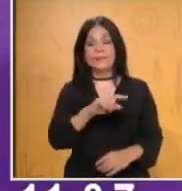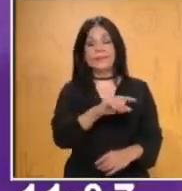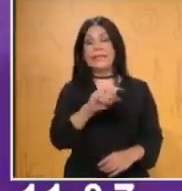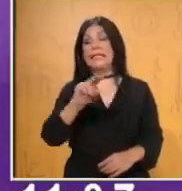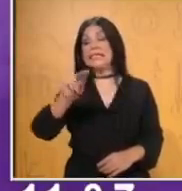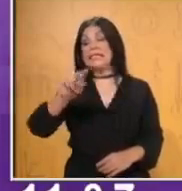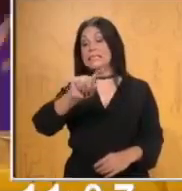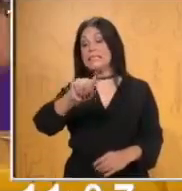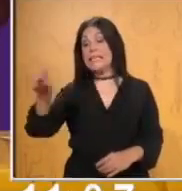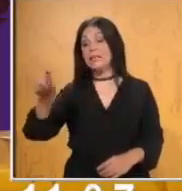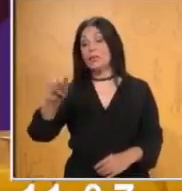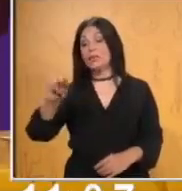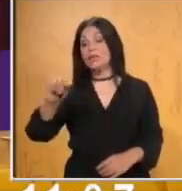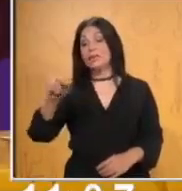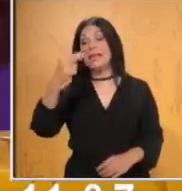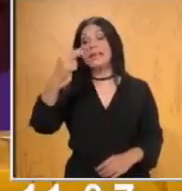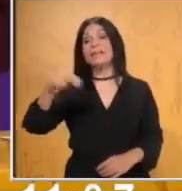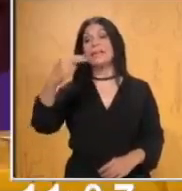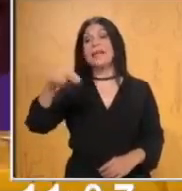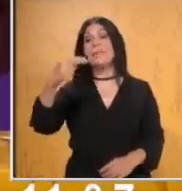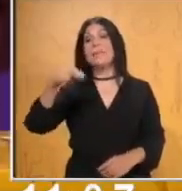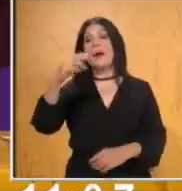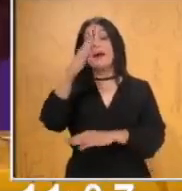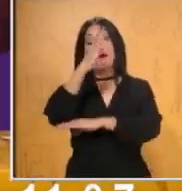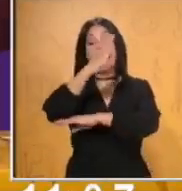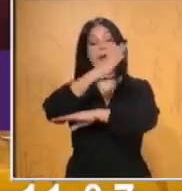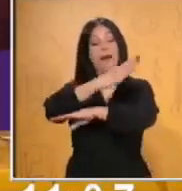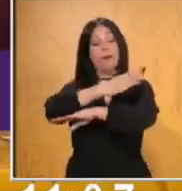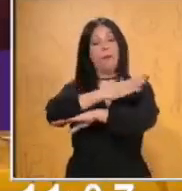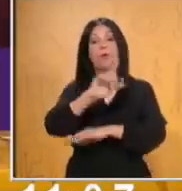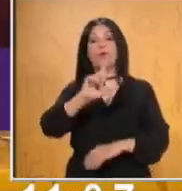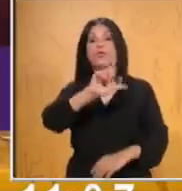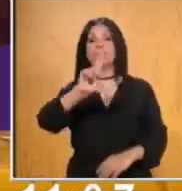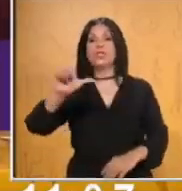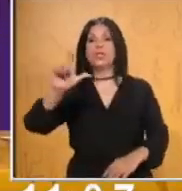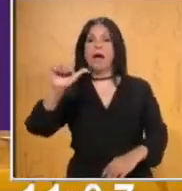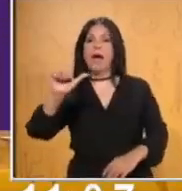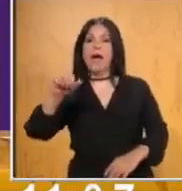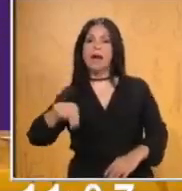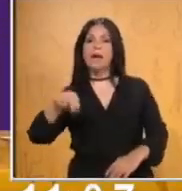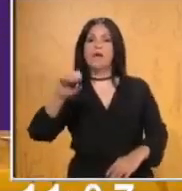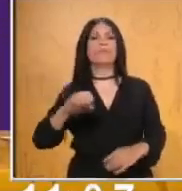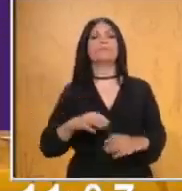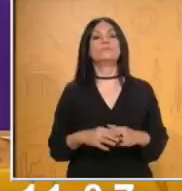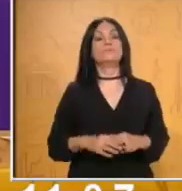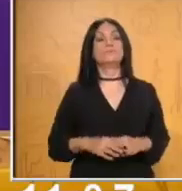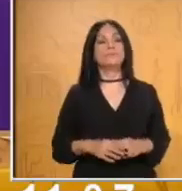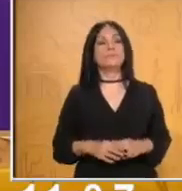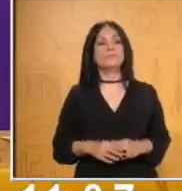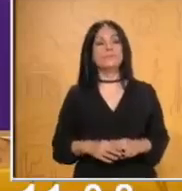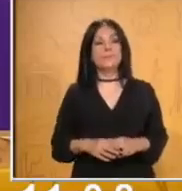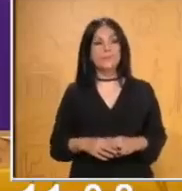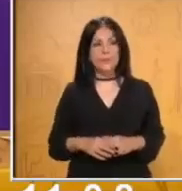recto. Vamos a continuar. Nos faltaría una parte importante a